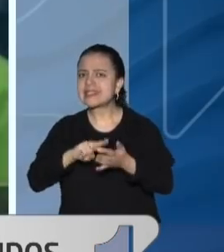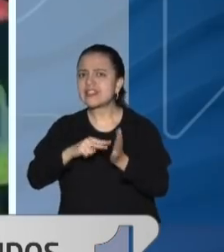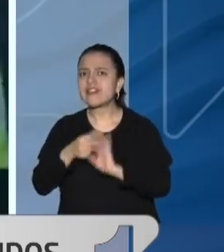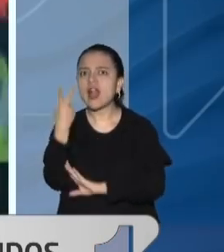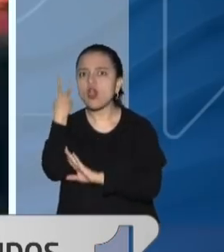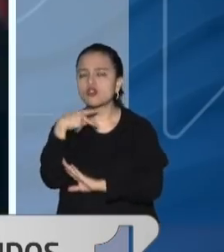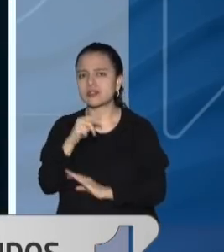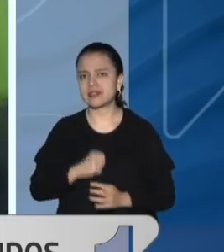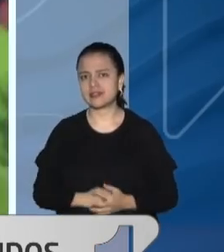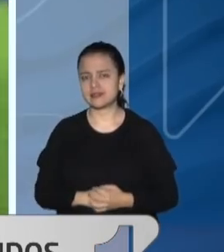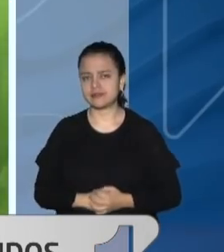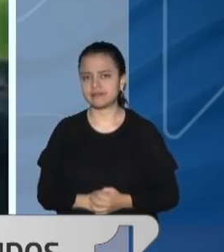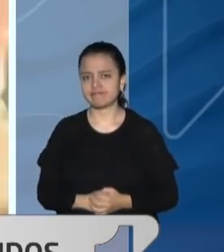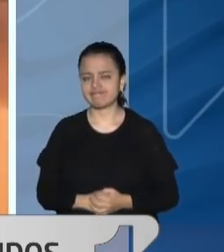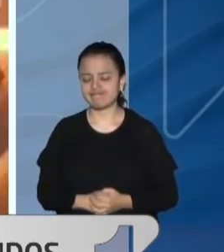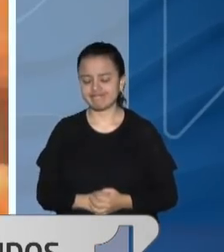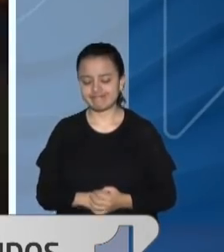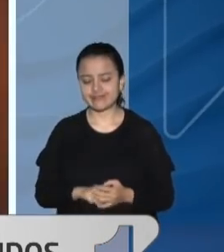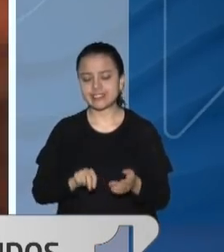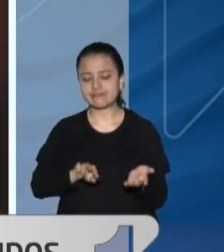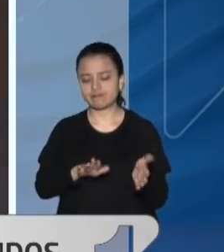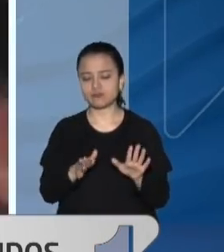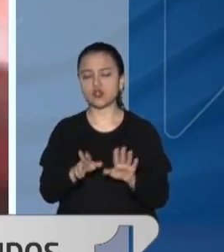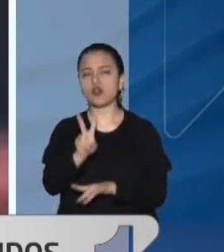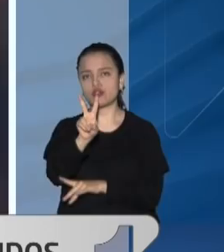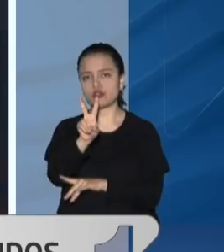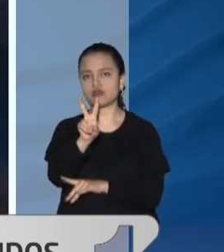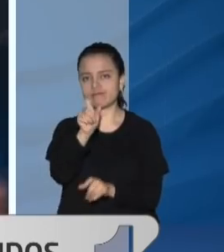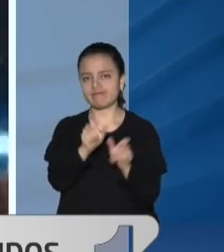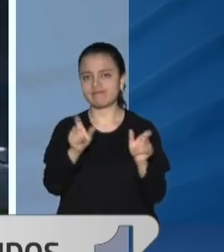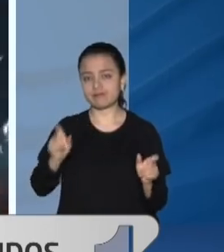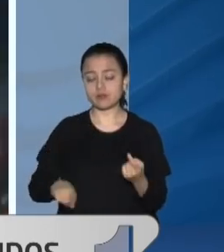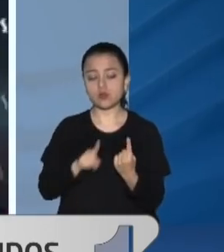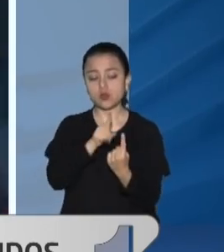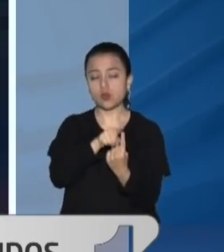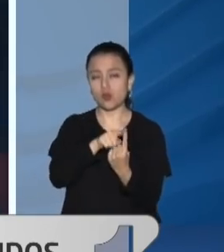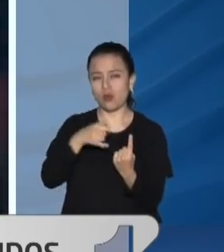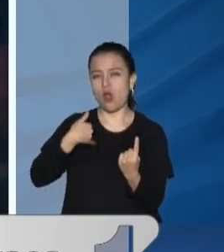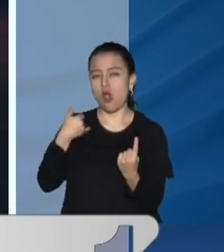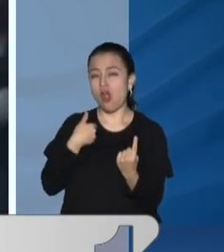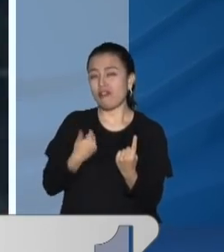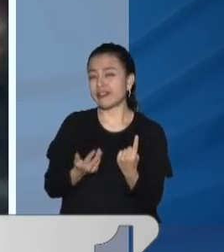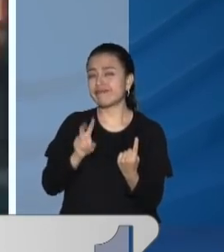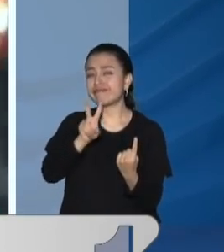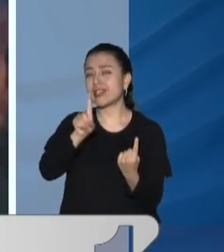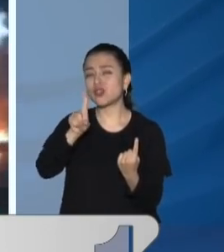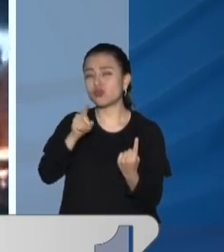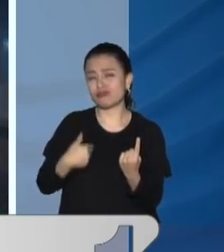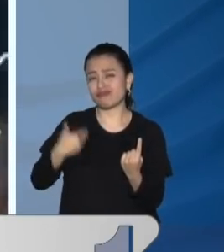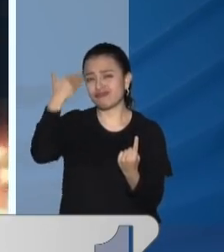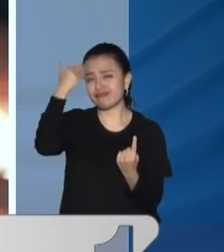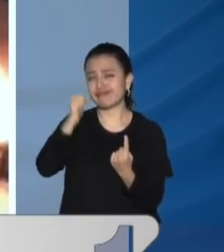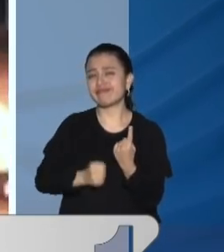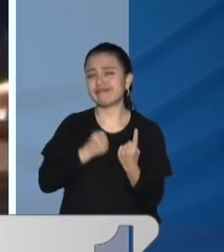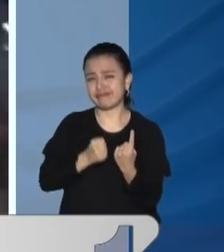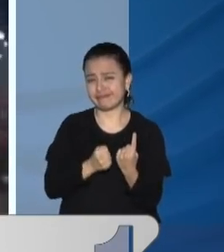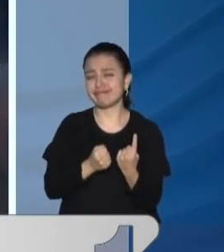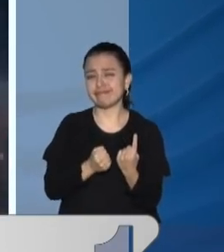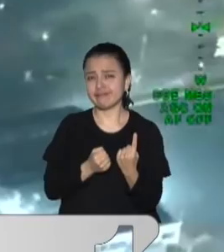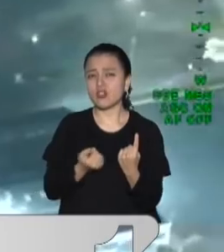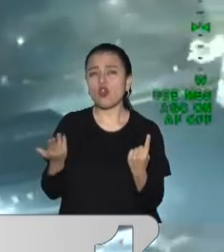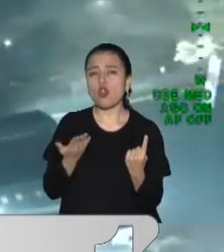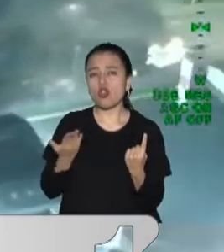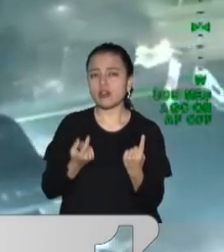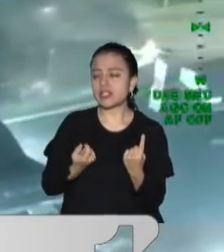El lamentable saldo es de 2 personas fallecidas. Uno de ellos es un joven de tan solo 21 años que provenía